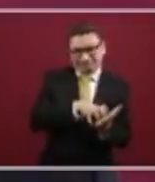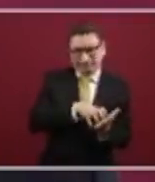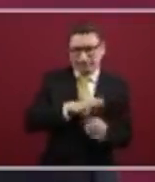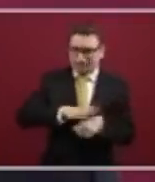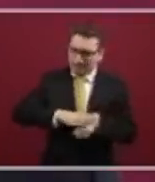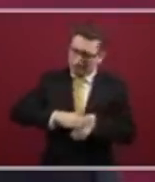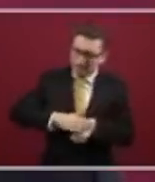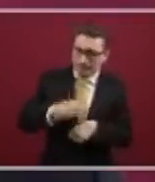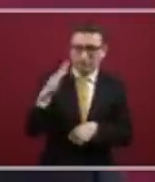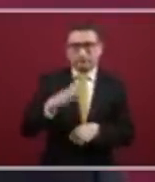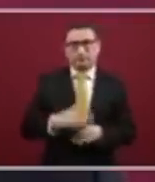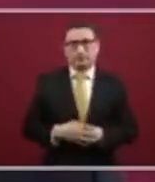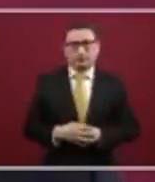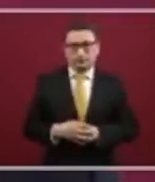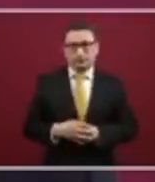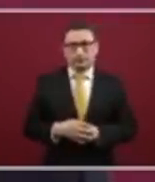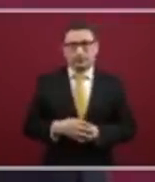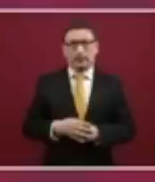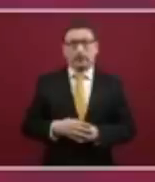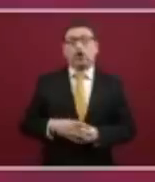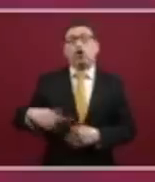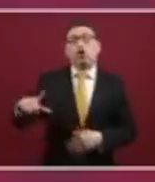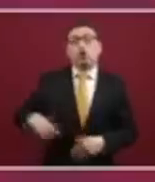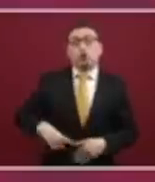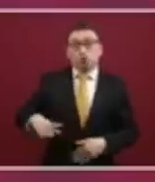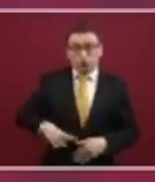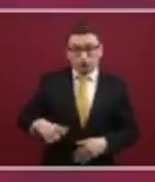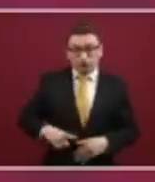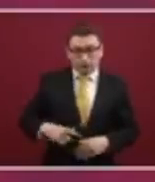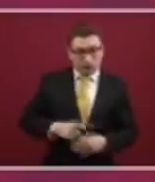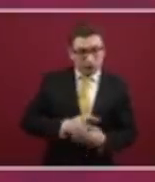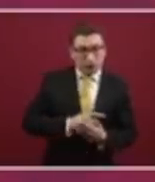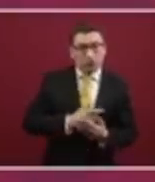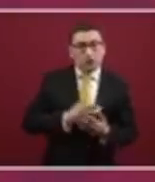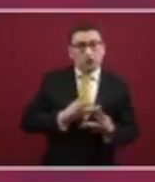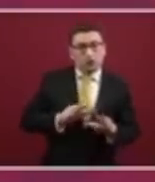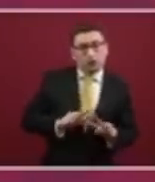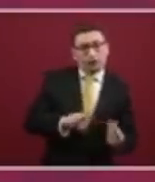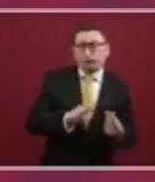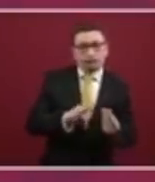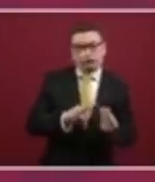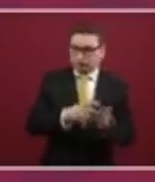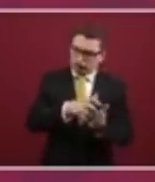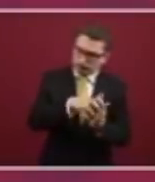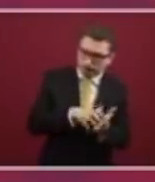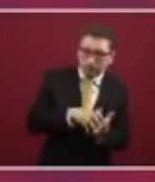en el gobierno, el costo del gobierno a la sociedad para tener fondos